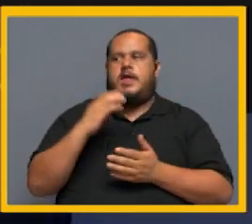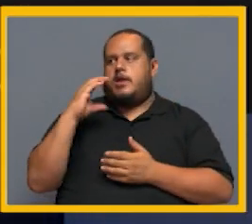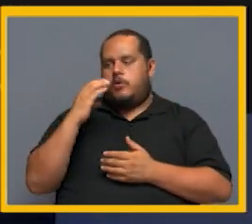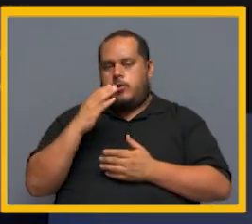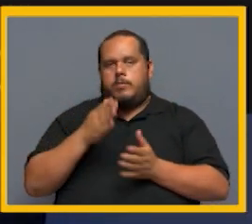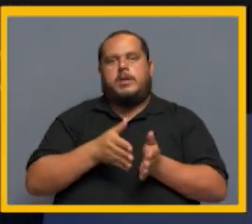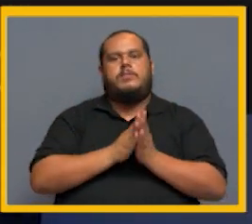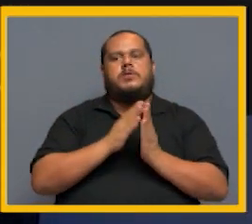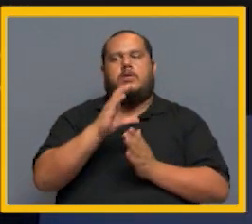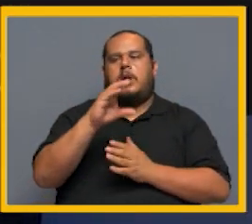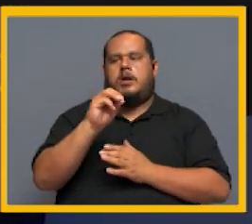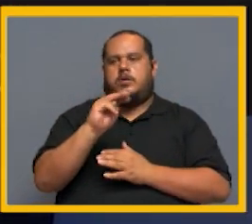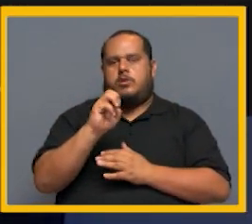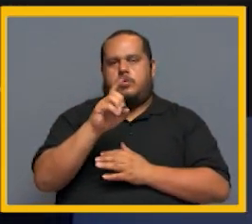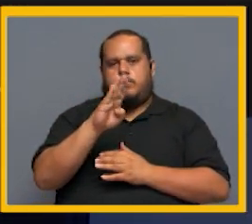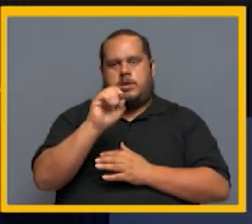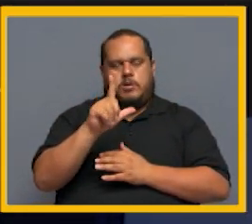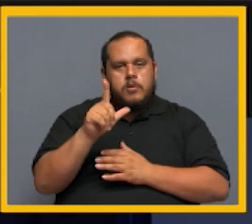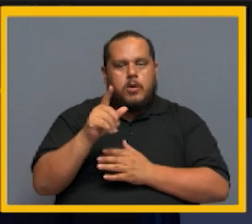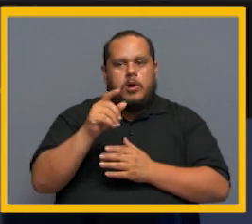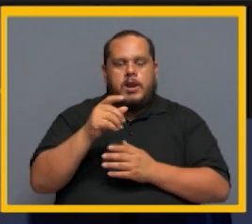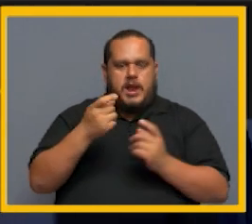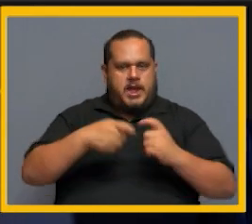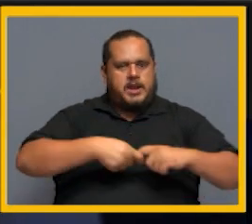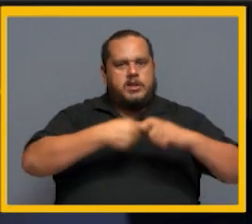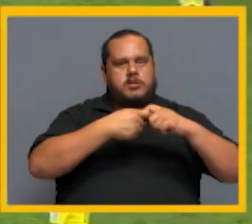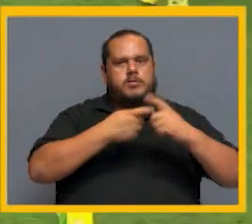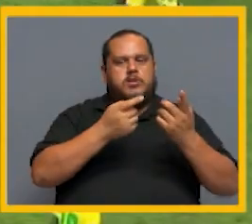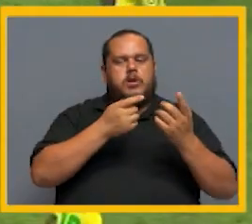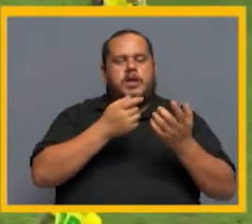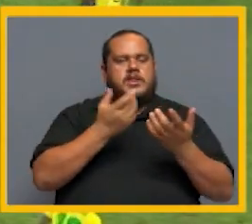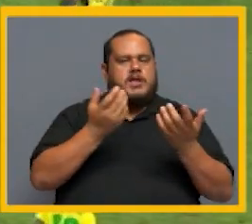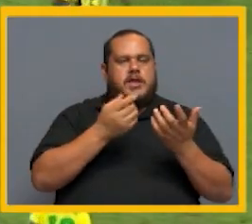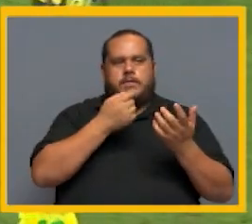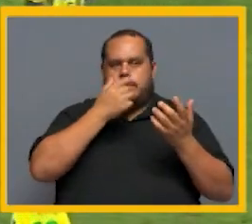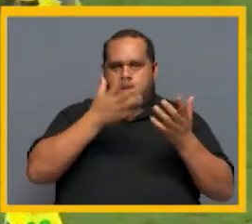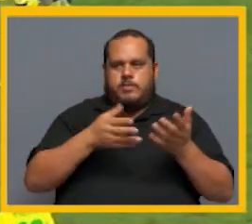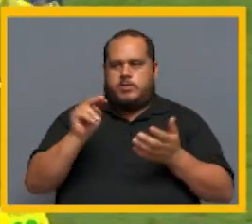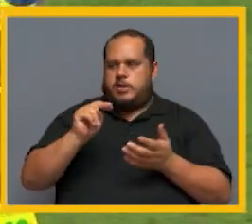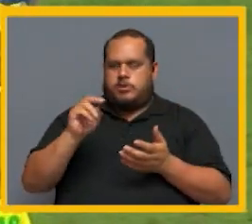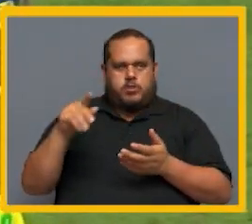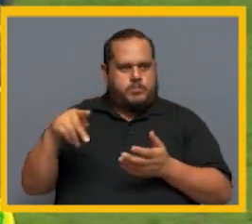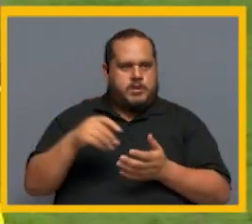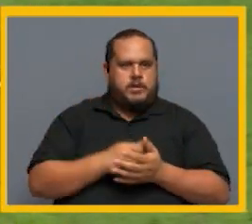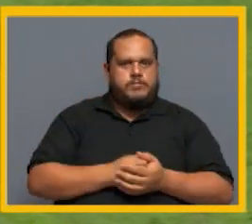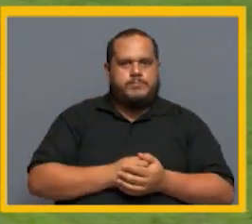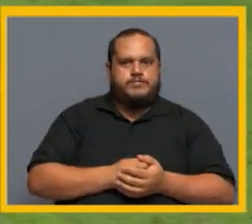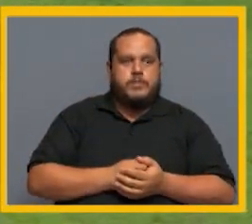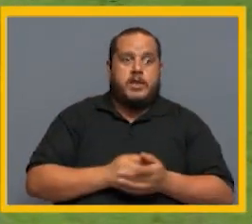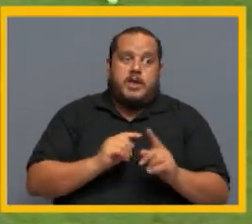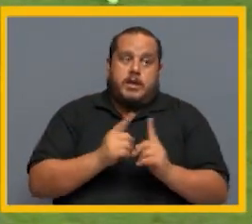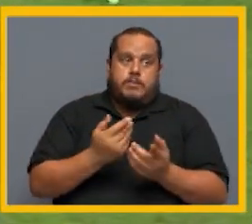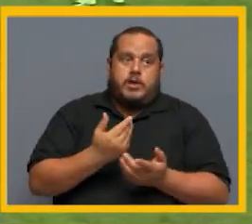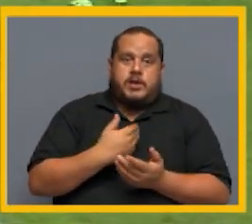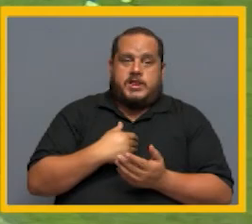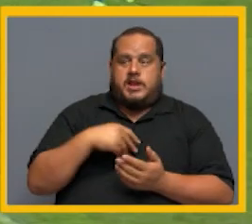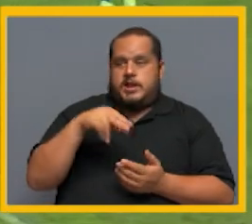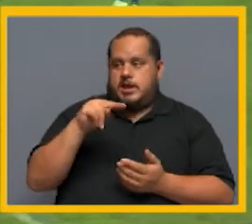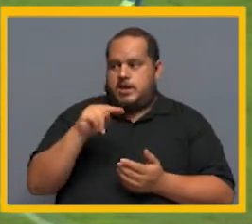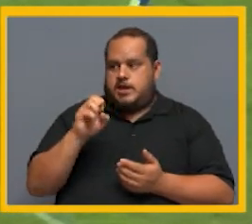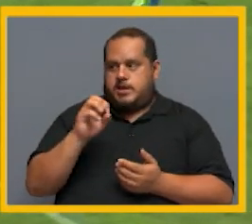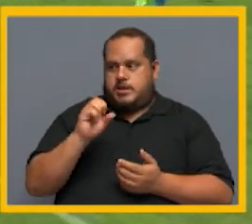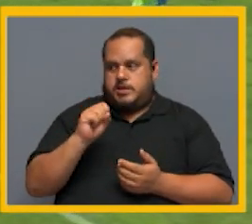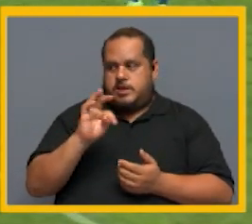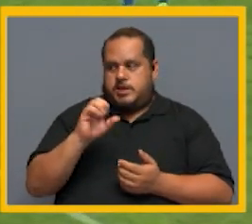la Conmebol la suspensión del árbitro Néstor Pitana. Tiene que cambiar la posición, pero la tenían ellos. No cambia